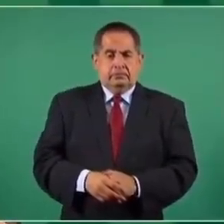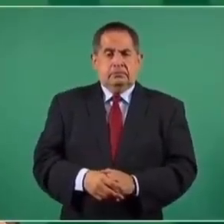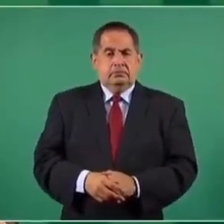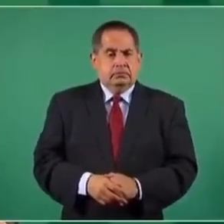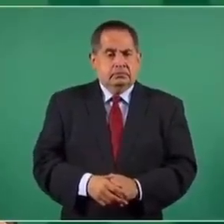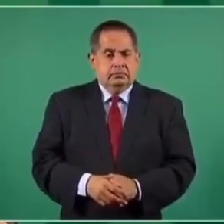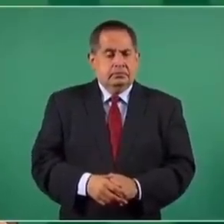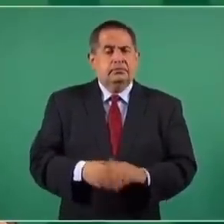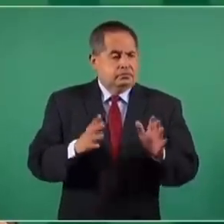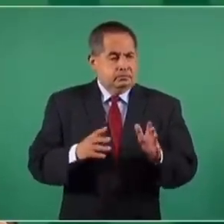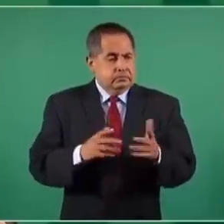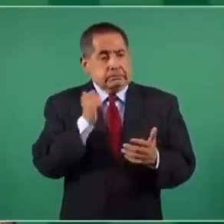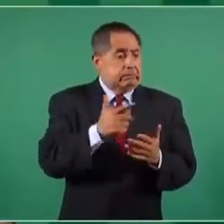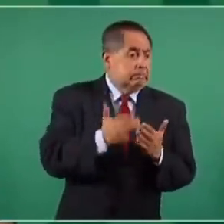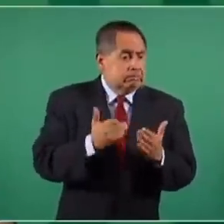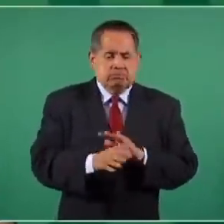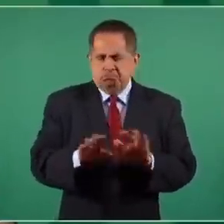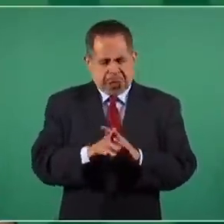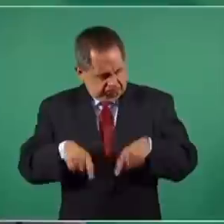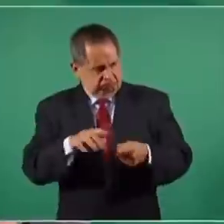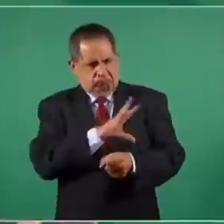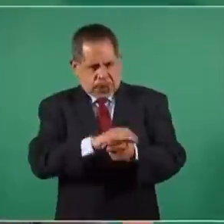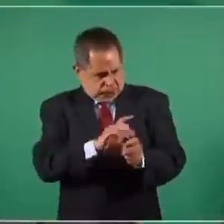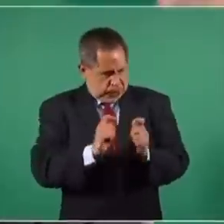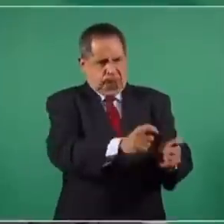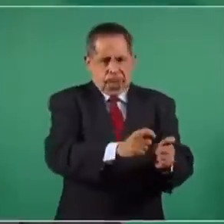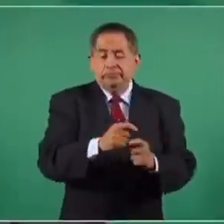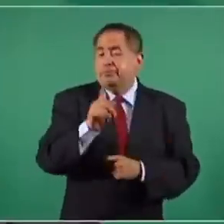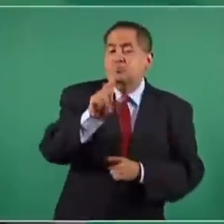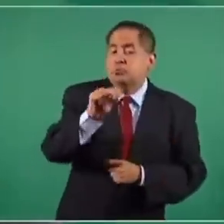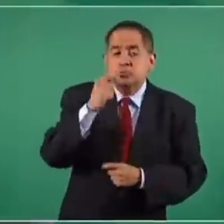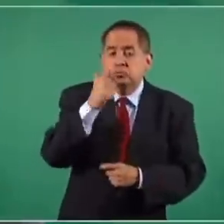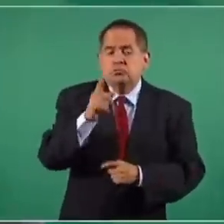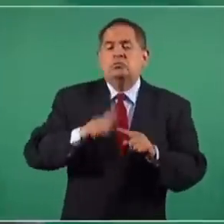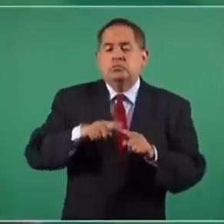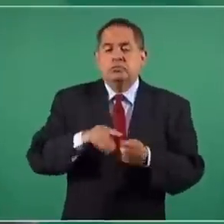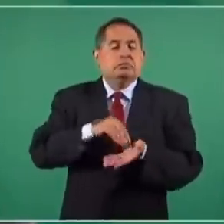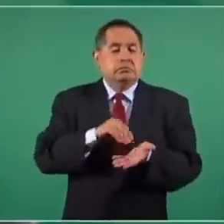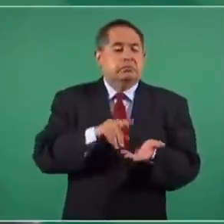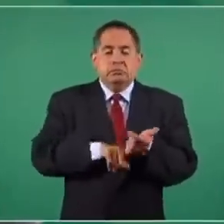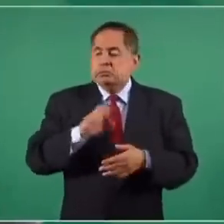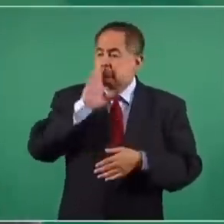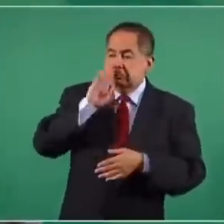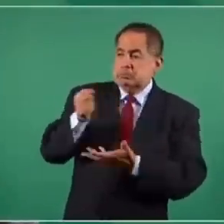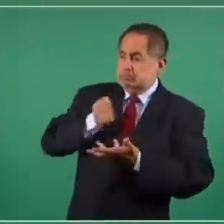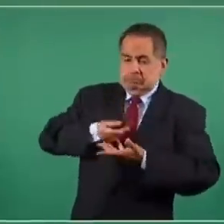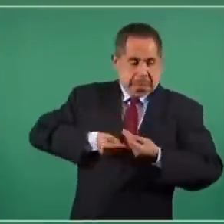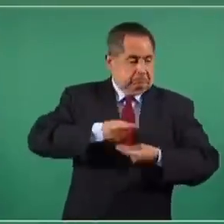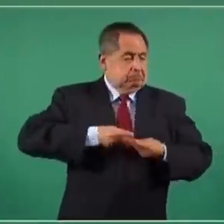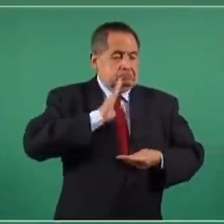Y no les va a faltar nada, absolutamente. Lo que no queremos es que se siga promoviendo